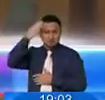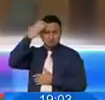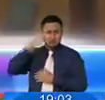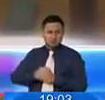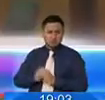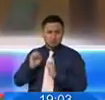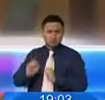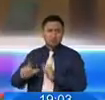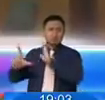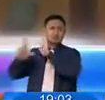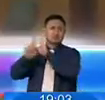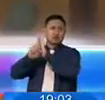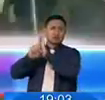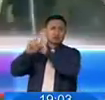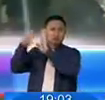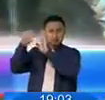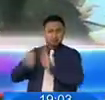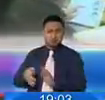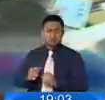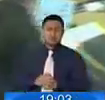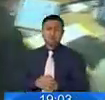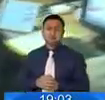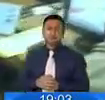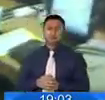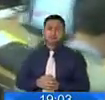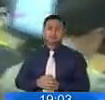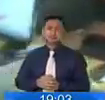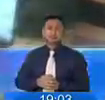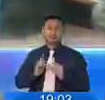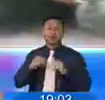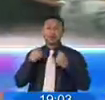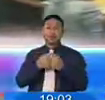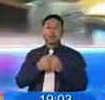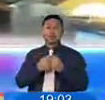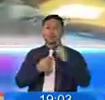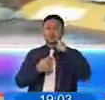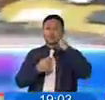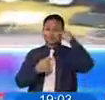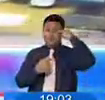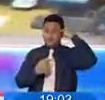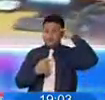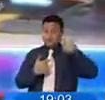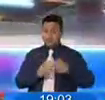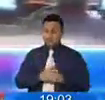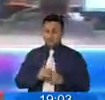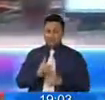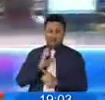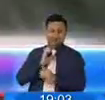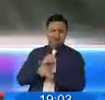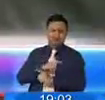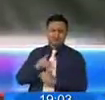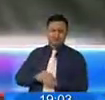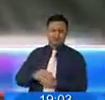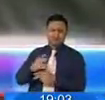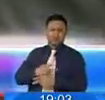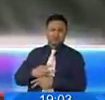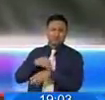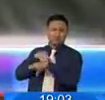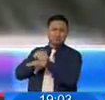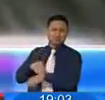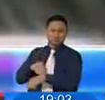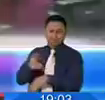guardan legalidad y legitimidad. Aunque desde el lado correísta había críticas, decían que no se podía respaldar a un consejo